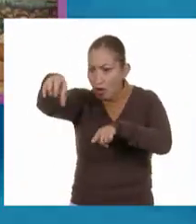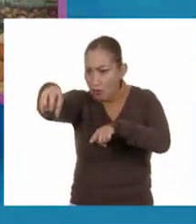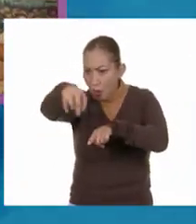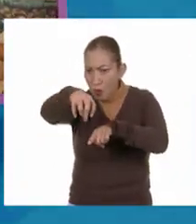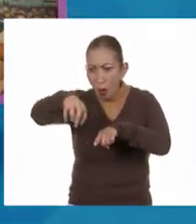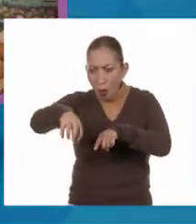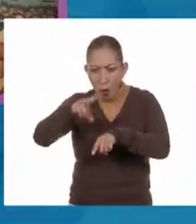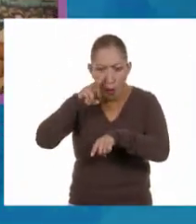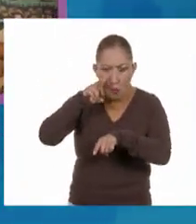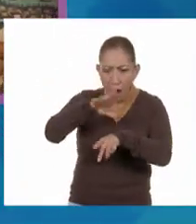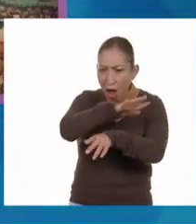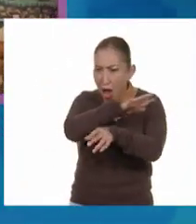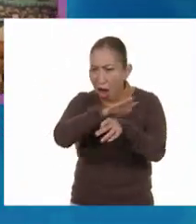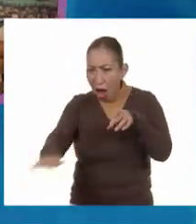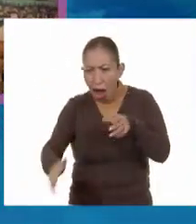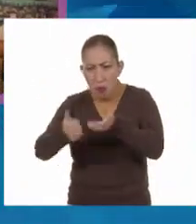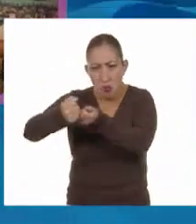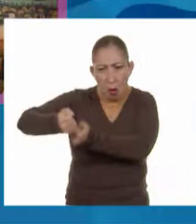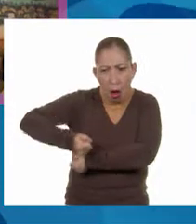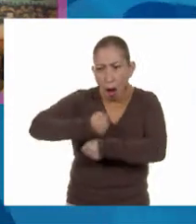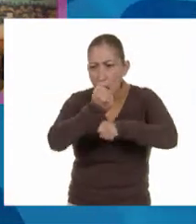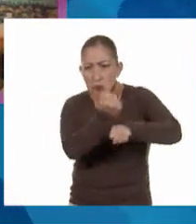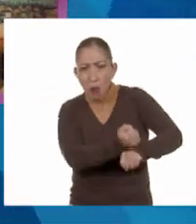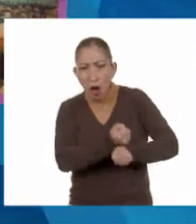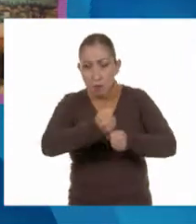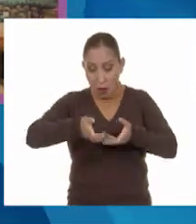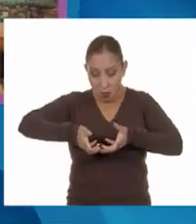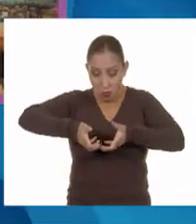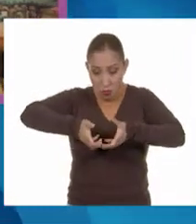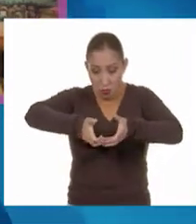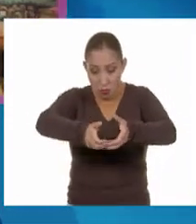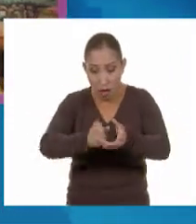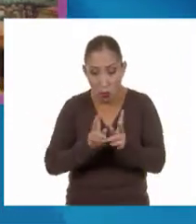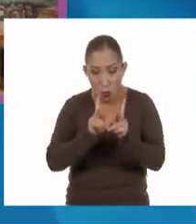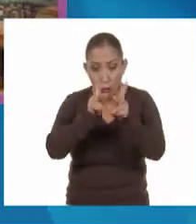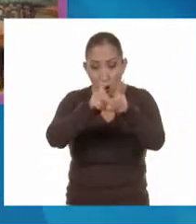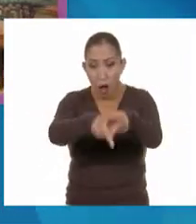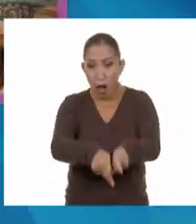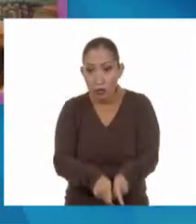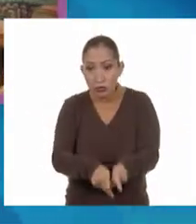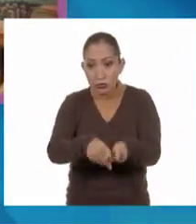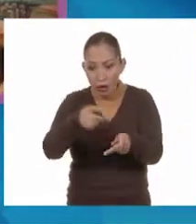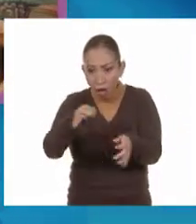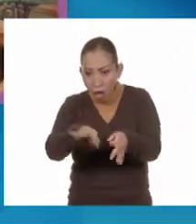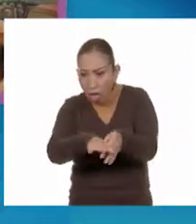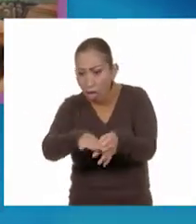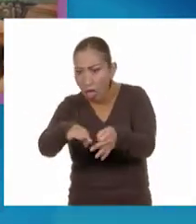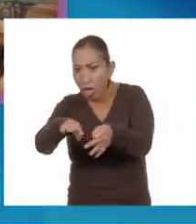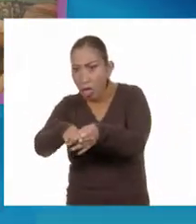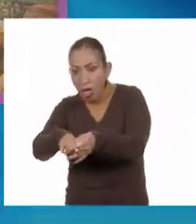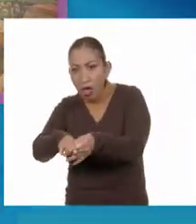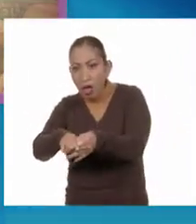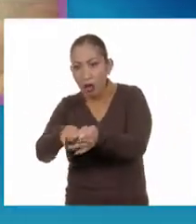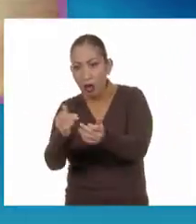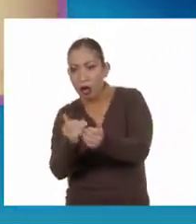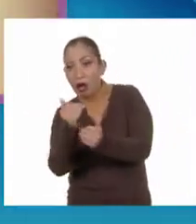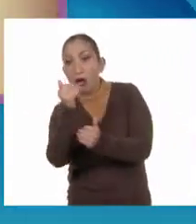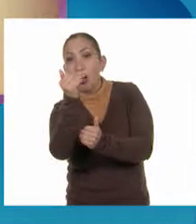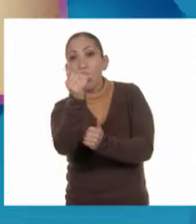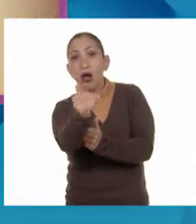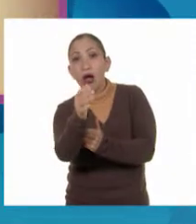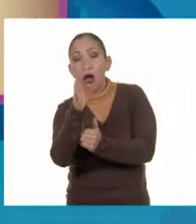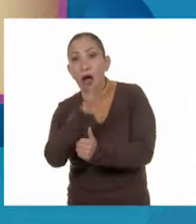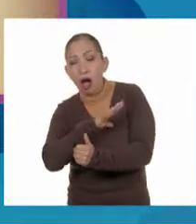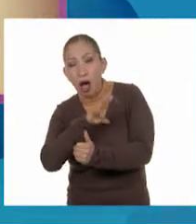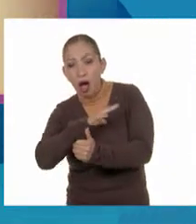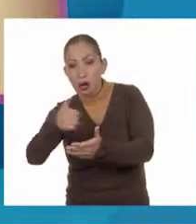y veíamos todo lleno de canoas, y en la calzada muchos puentes de trecho a trecho, y por delante estaba